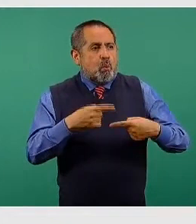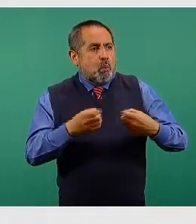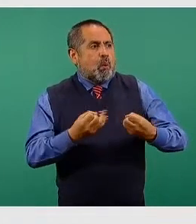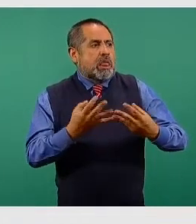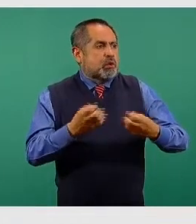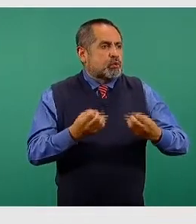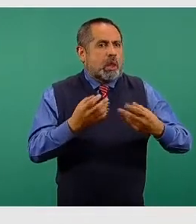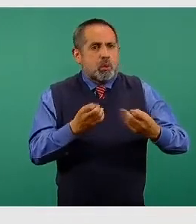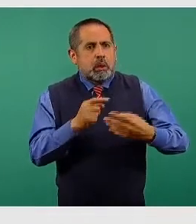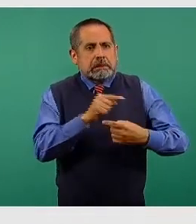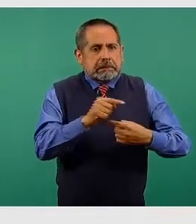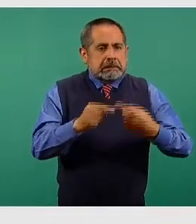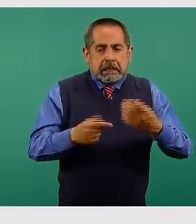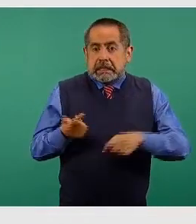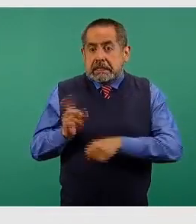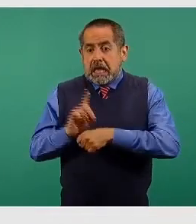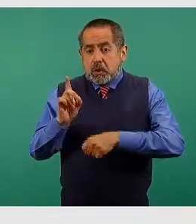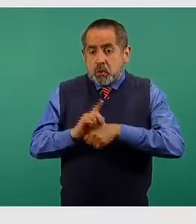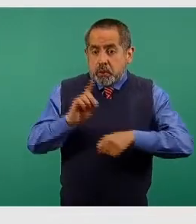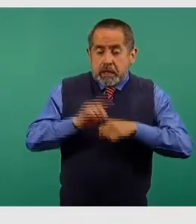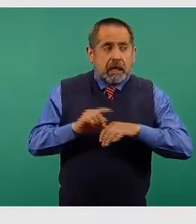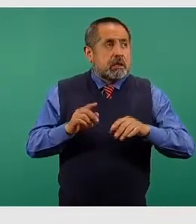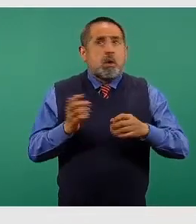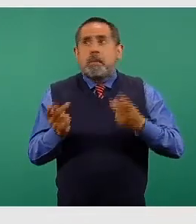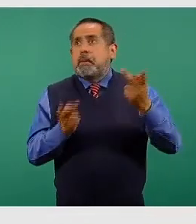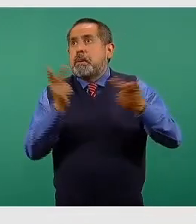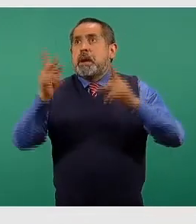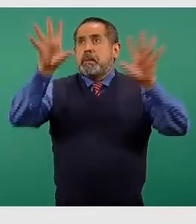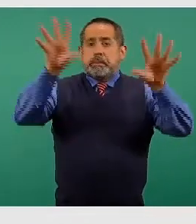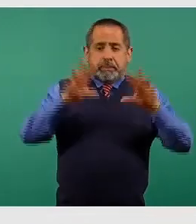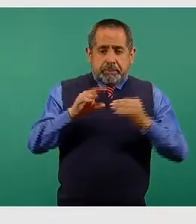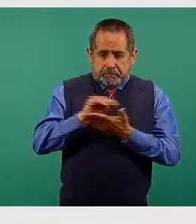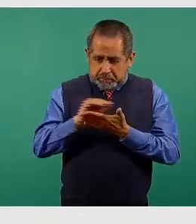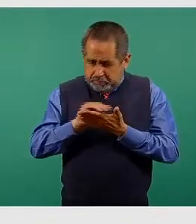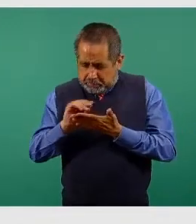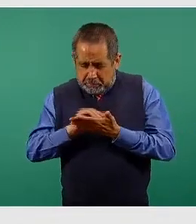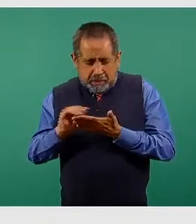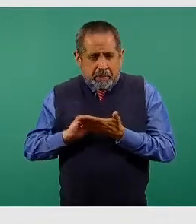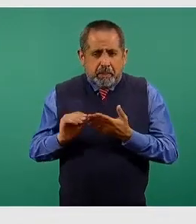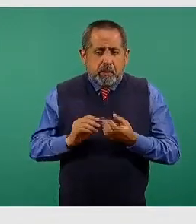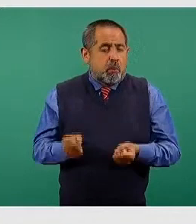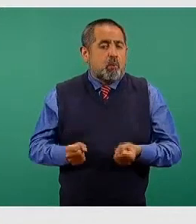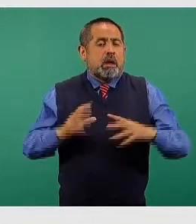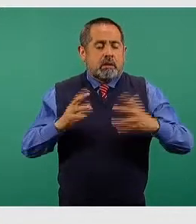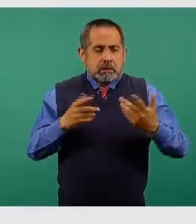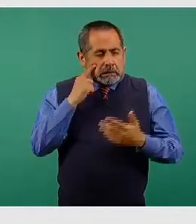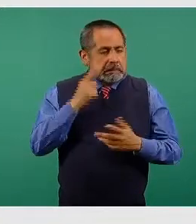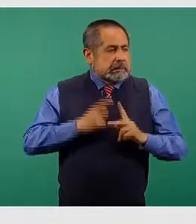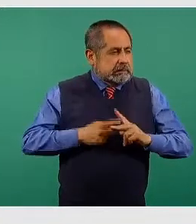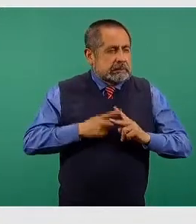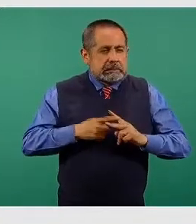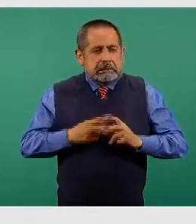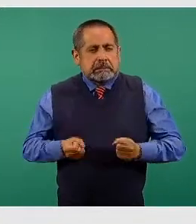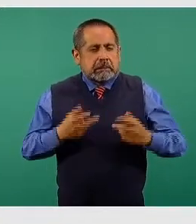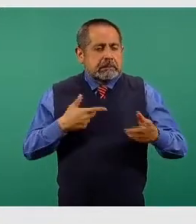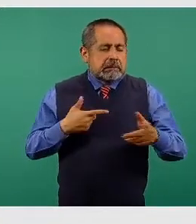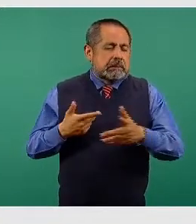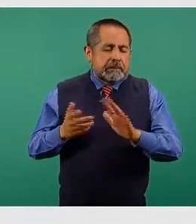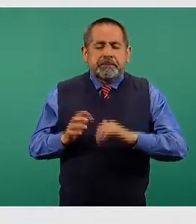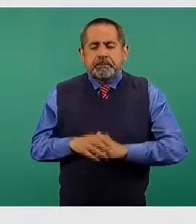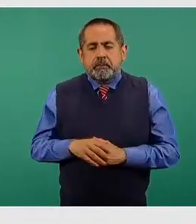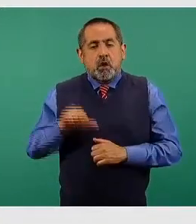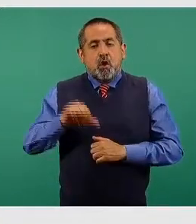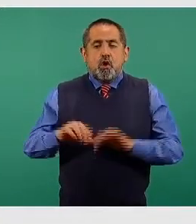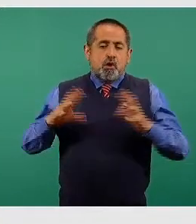los reportes que tenemos en los sistemas de vigilancia epidemiológica, nos ayuda a poderla tener. Y para el día